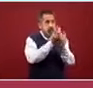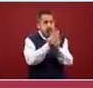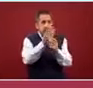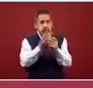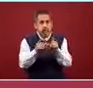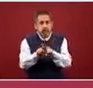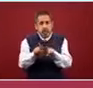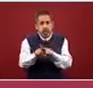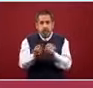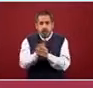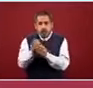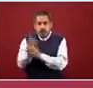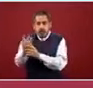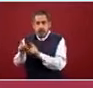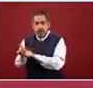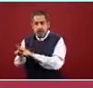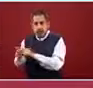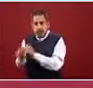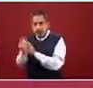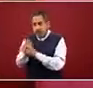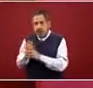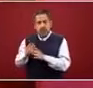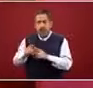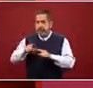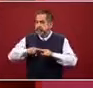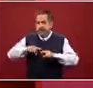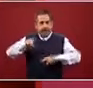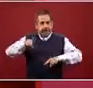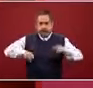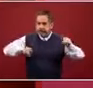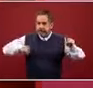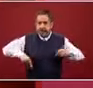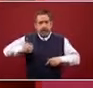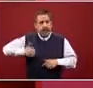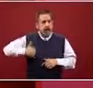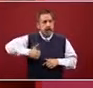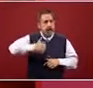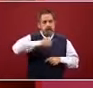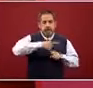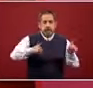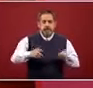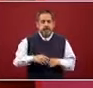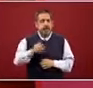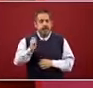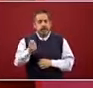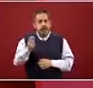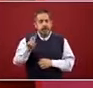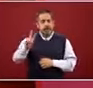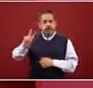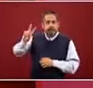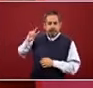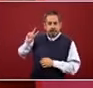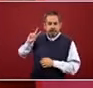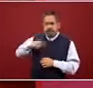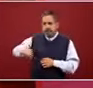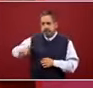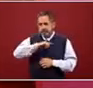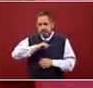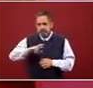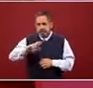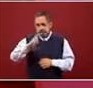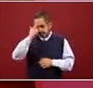la misma intensidad de acciones de prevención y de control. Desde el viernes pasado acordamos